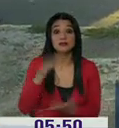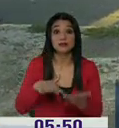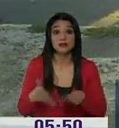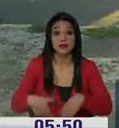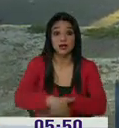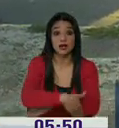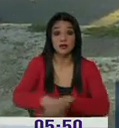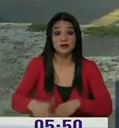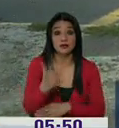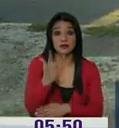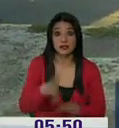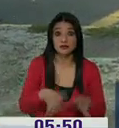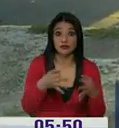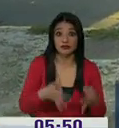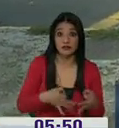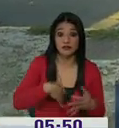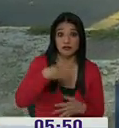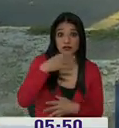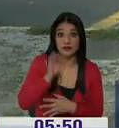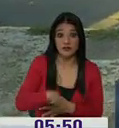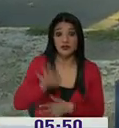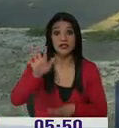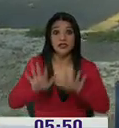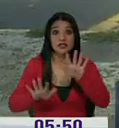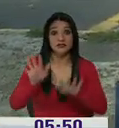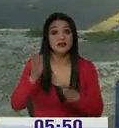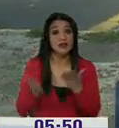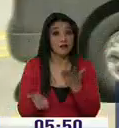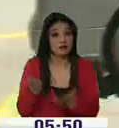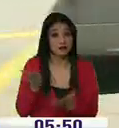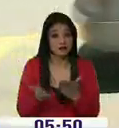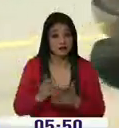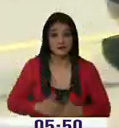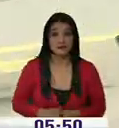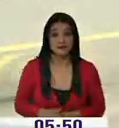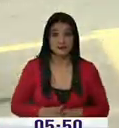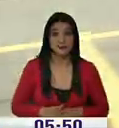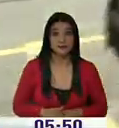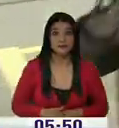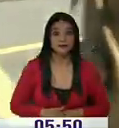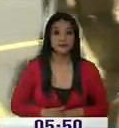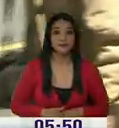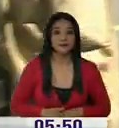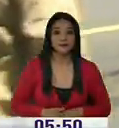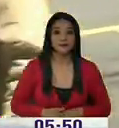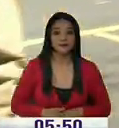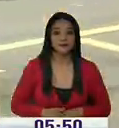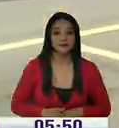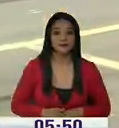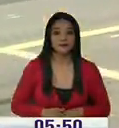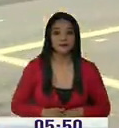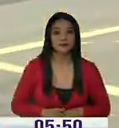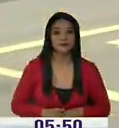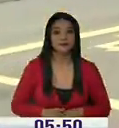3 confirmados por COVID-19 y 15 son presuntos casos. Informó Priscila Cadena.